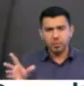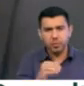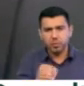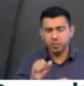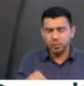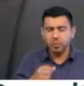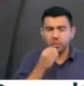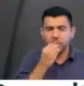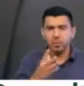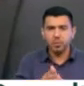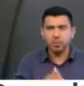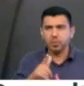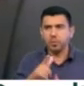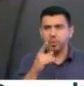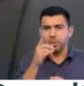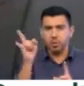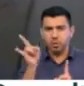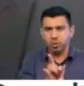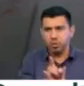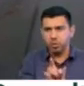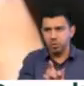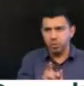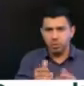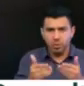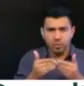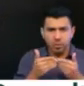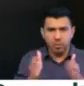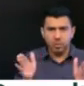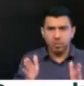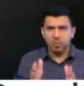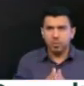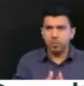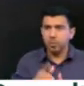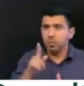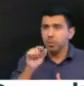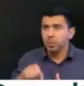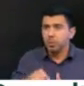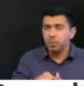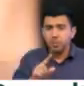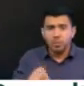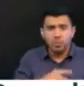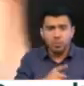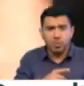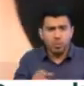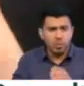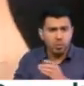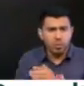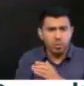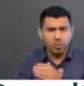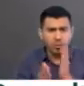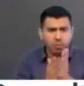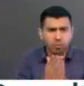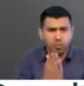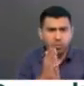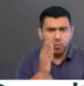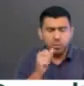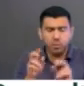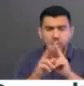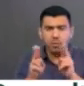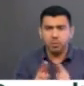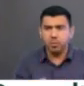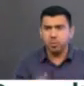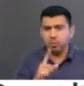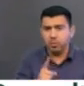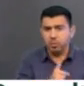gratis. Estos Ponte Wi-Fi serán abiertos. El usuario tiene derecho a una hora continua de Internet que luego de transcurrido el tiempo el sistema